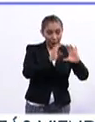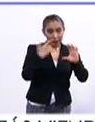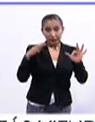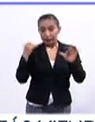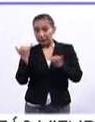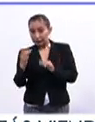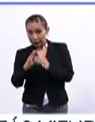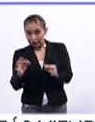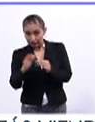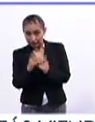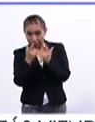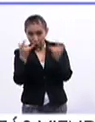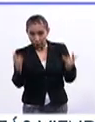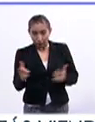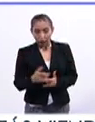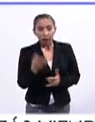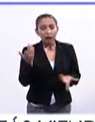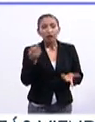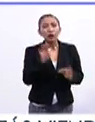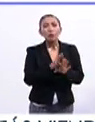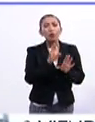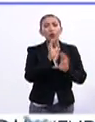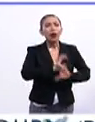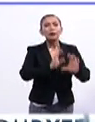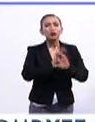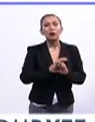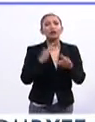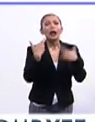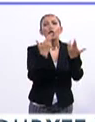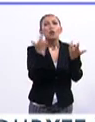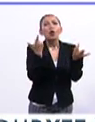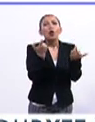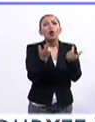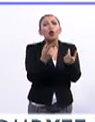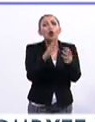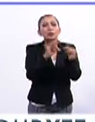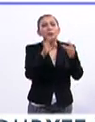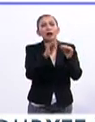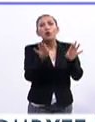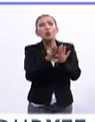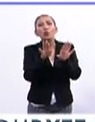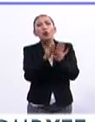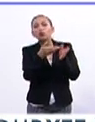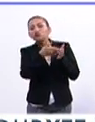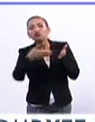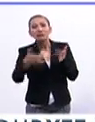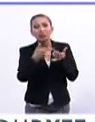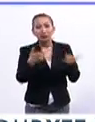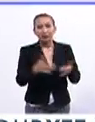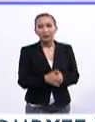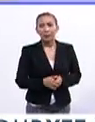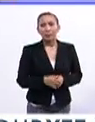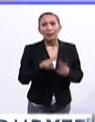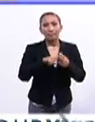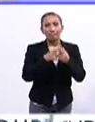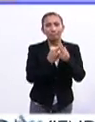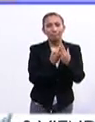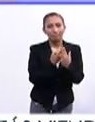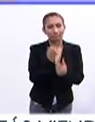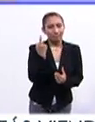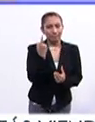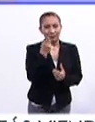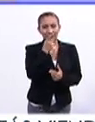y canto como regalamos un poquito de la narración como como después empiezo